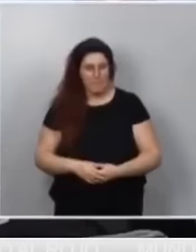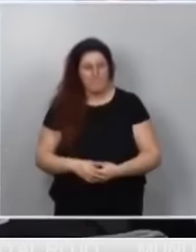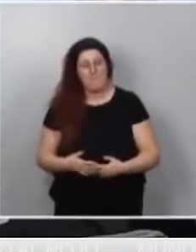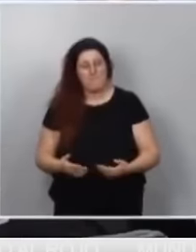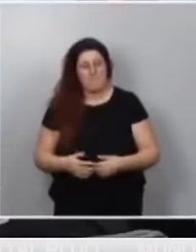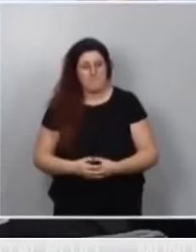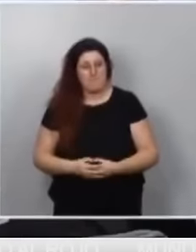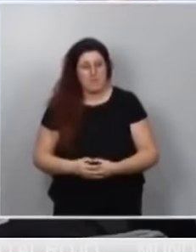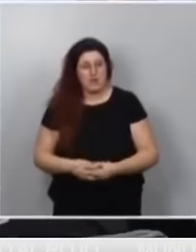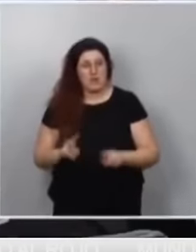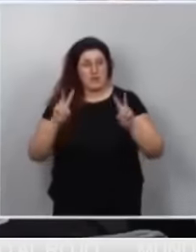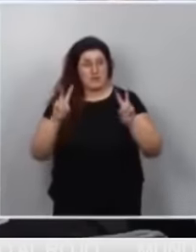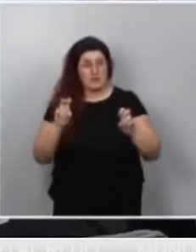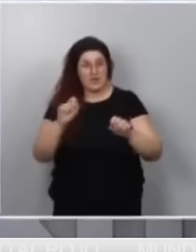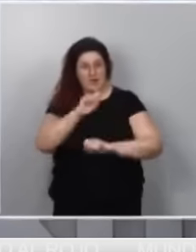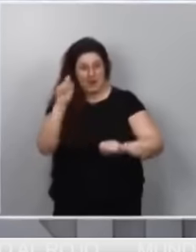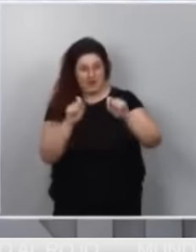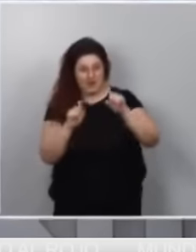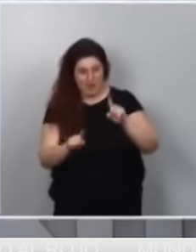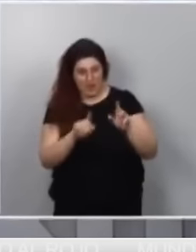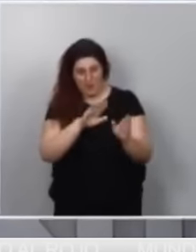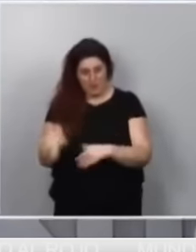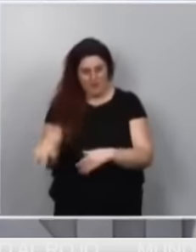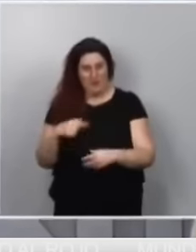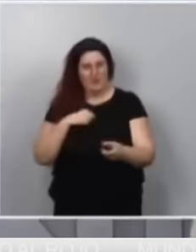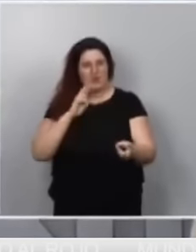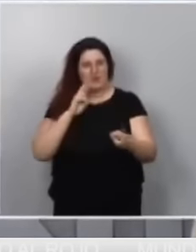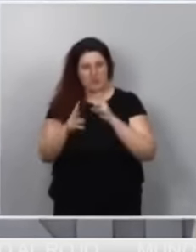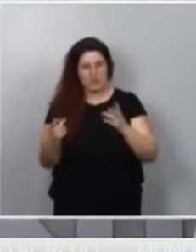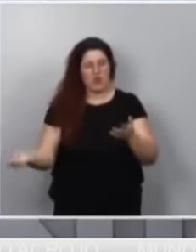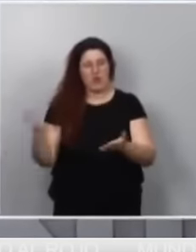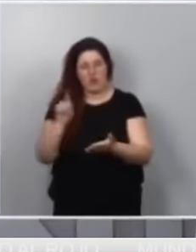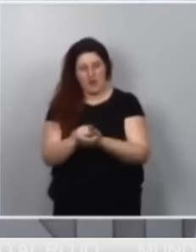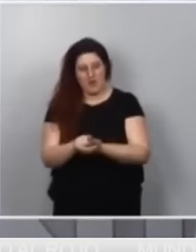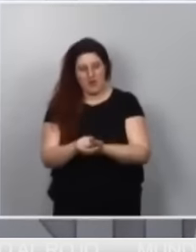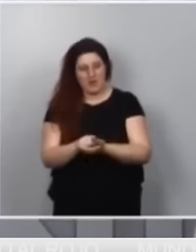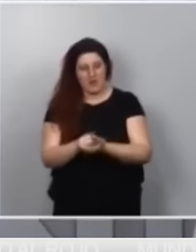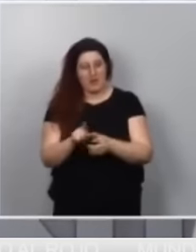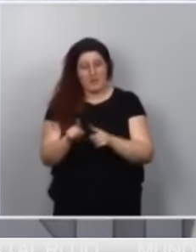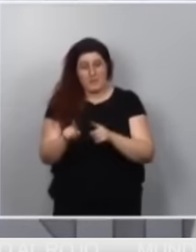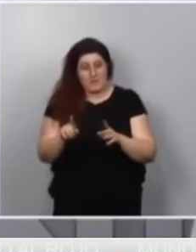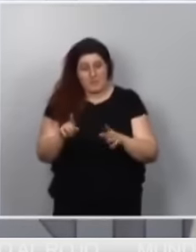Sobre la última pregunta que usted me hacía, otra vez, manos limpias.